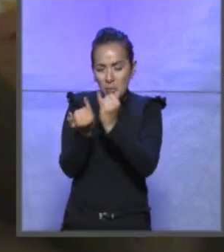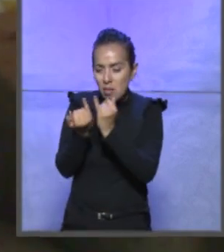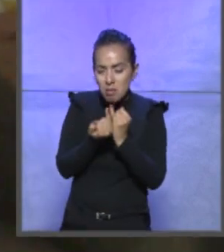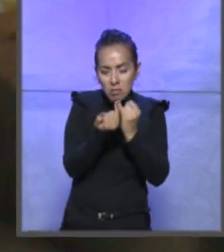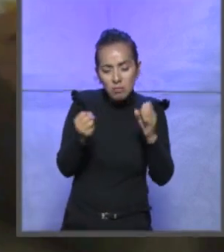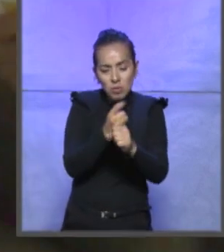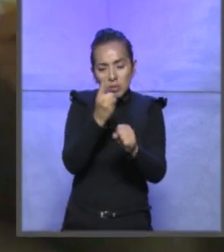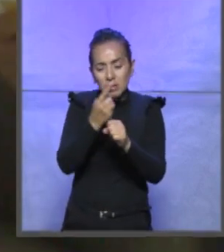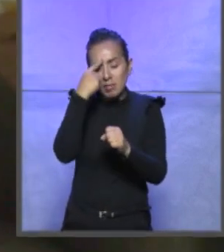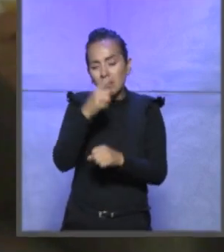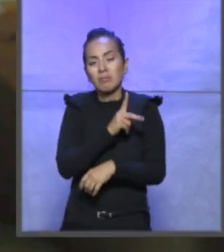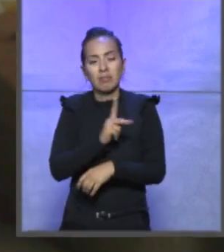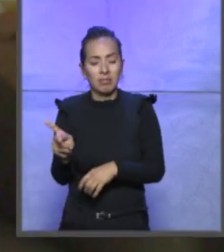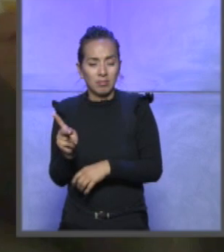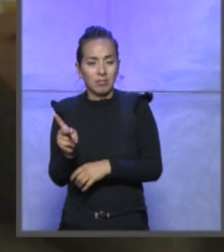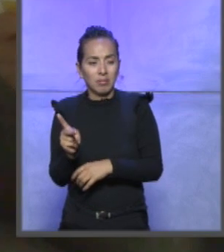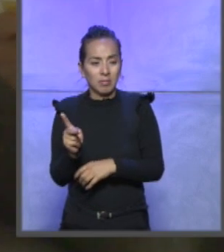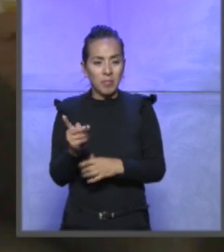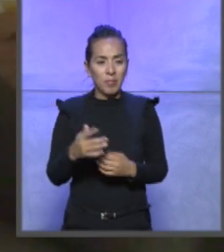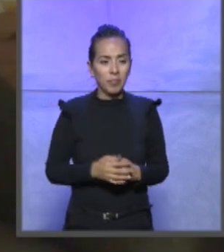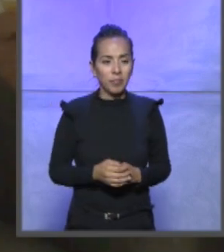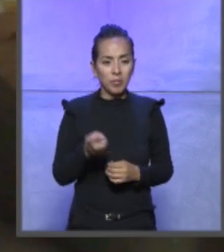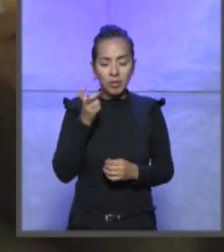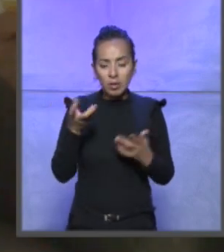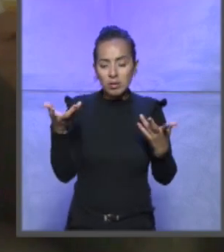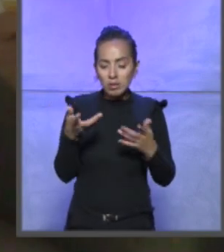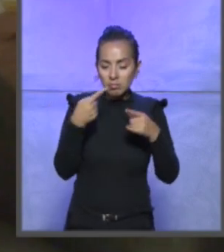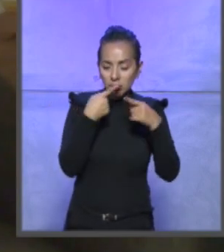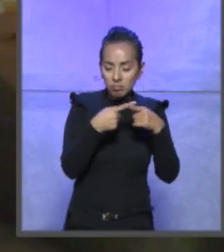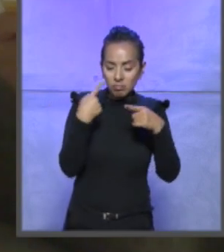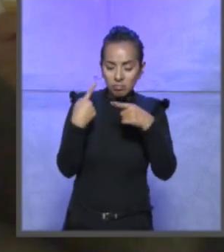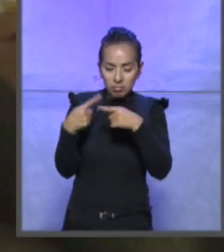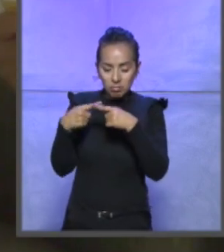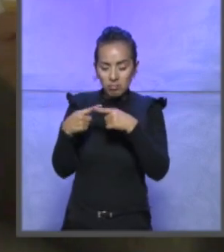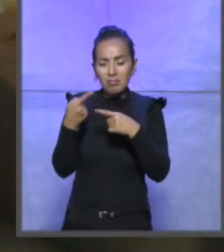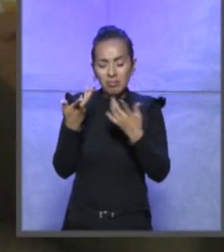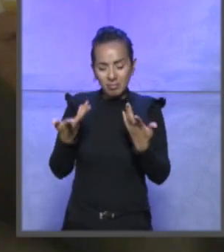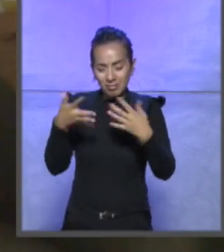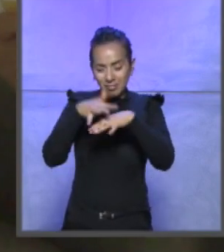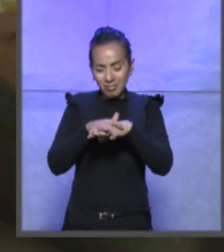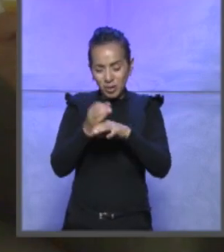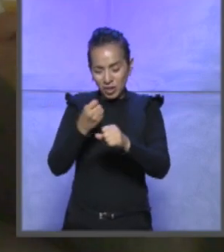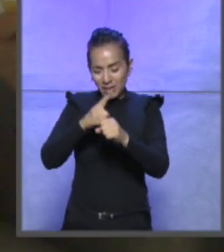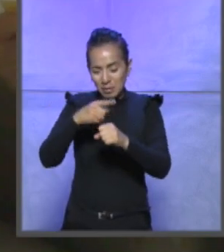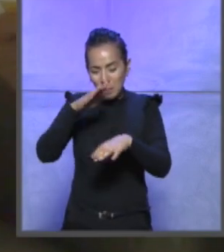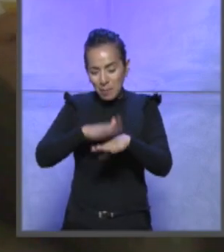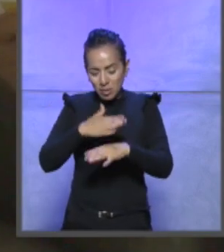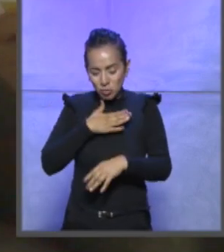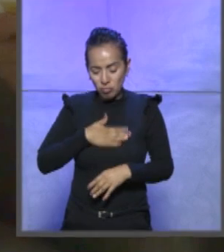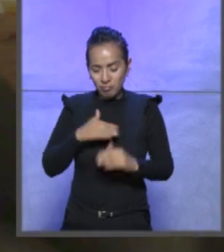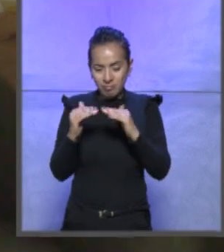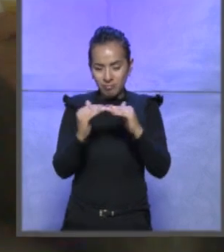las oportunidades para todos y todas, donde se realiza la diversidad y crea una sociedad más justa y